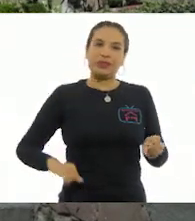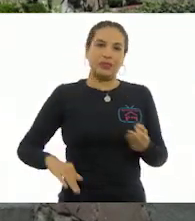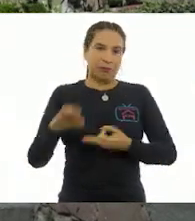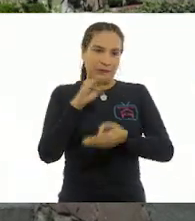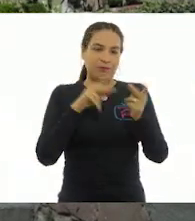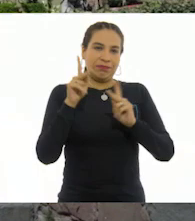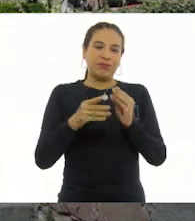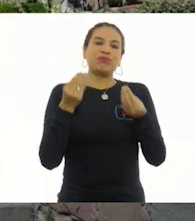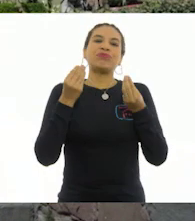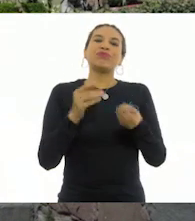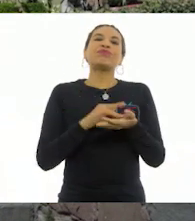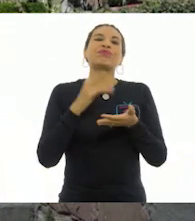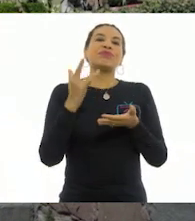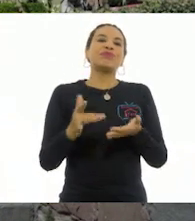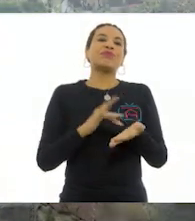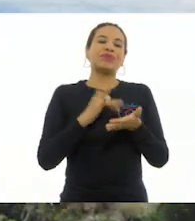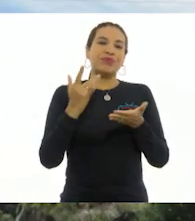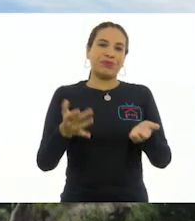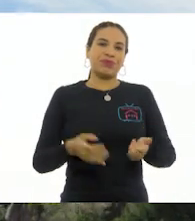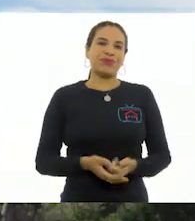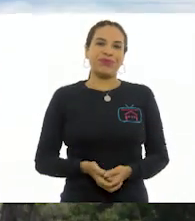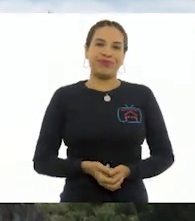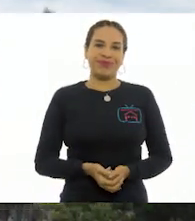plática. Muchas gracias, Claro don que sí. Alejandro.